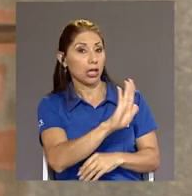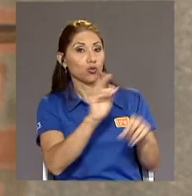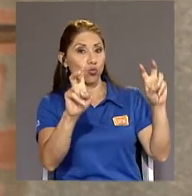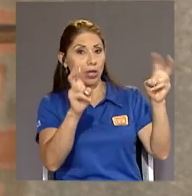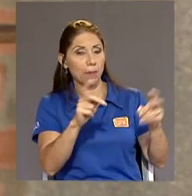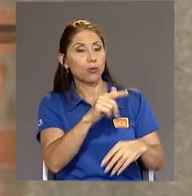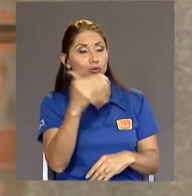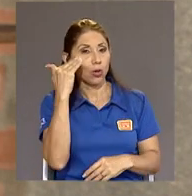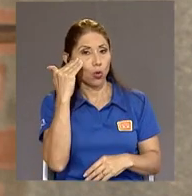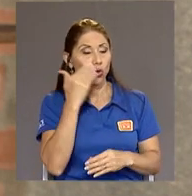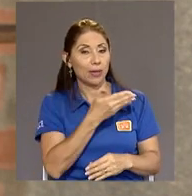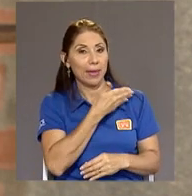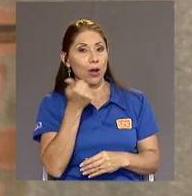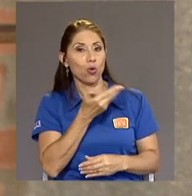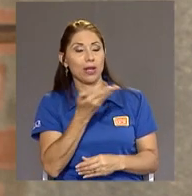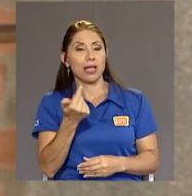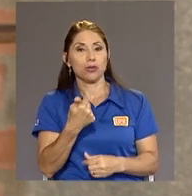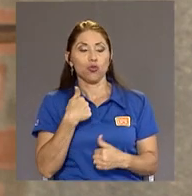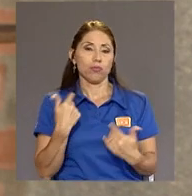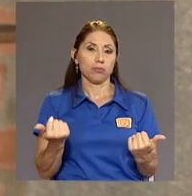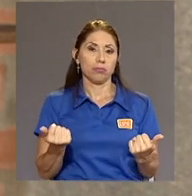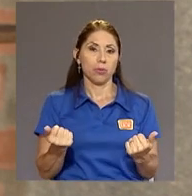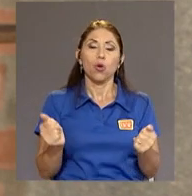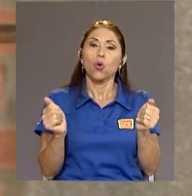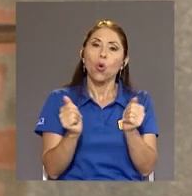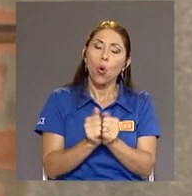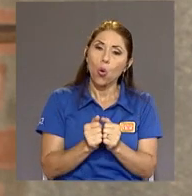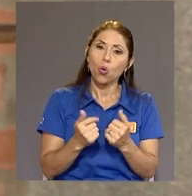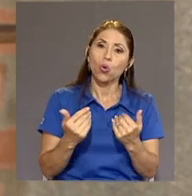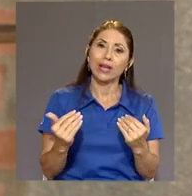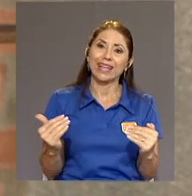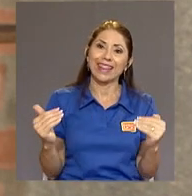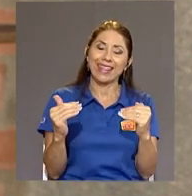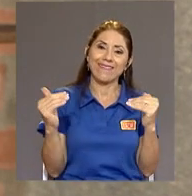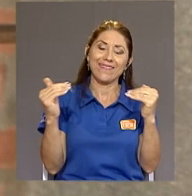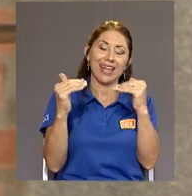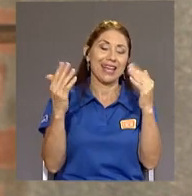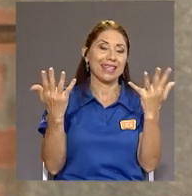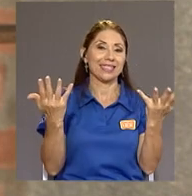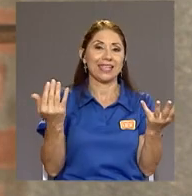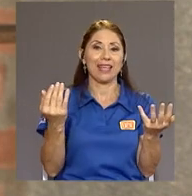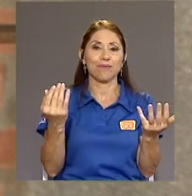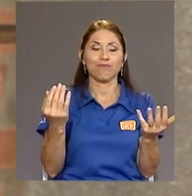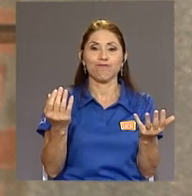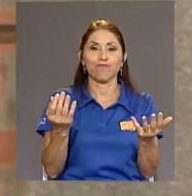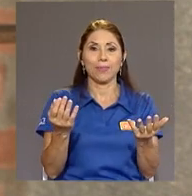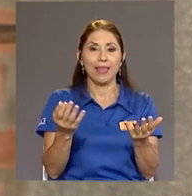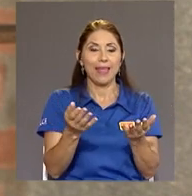lo conoce mejor que yo, con unos niveles de eficiencia